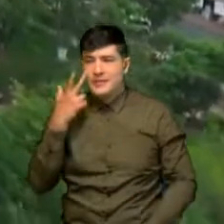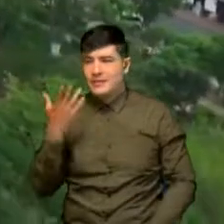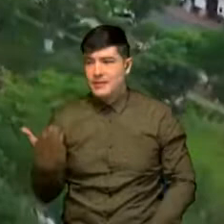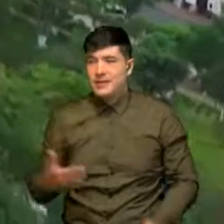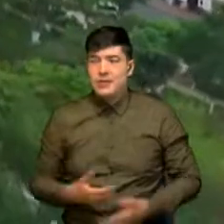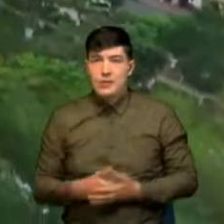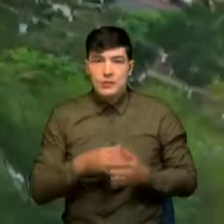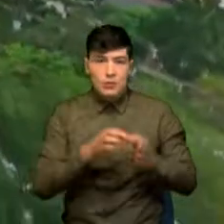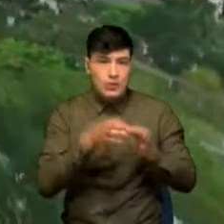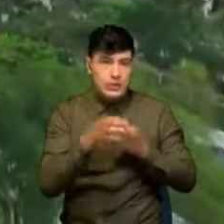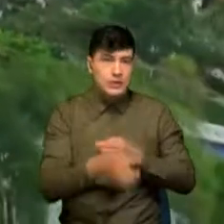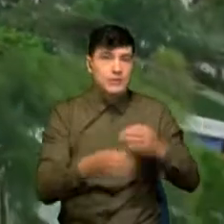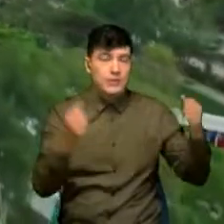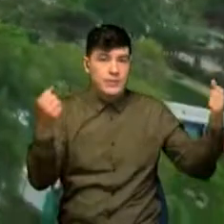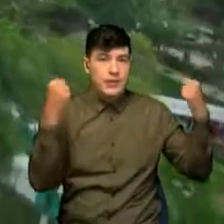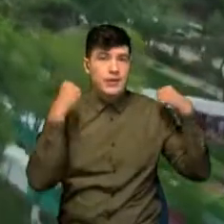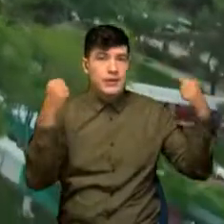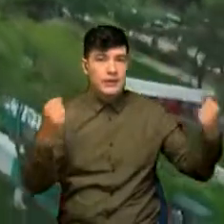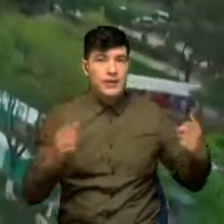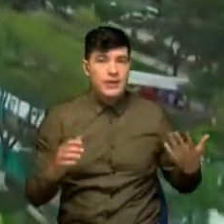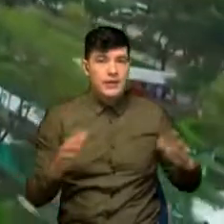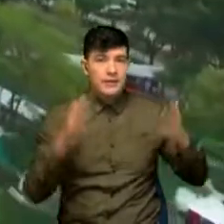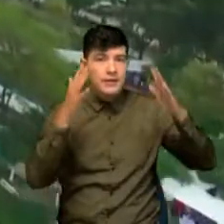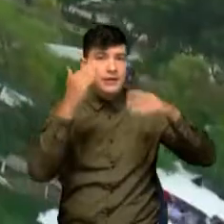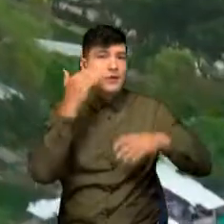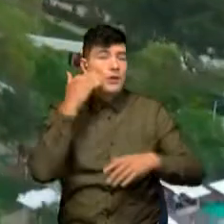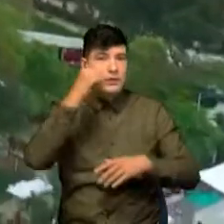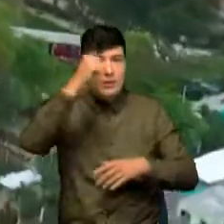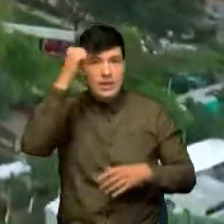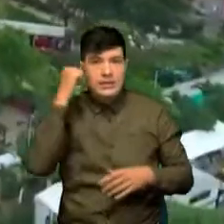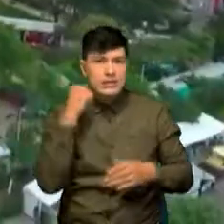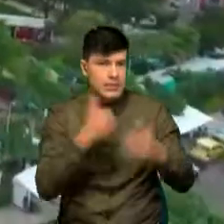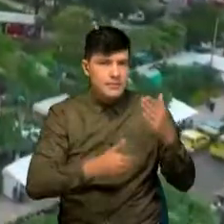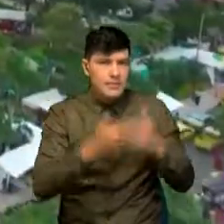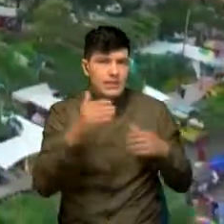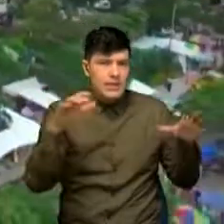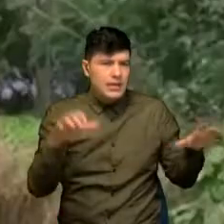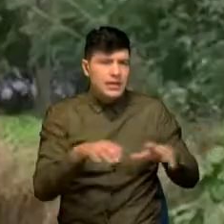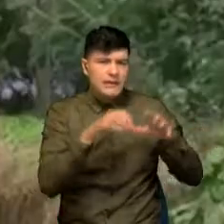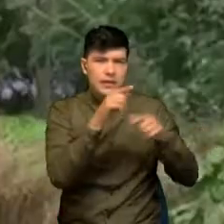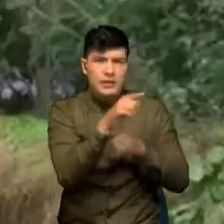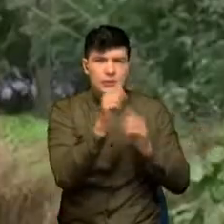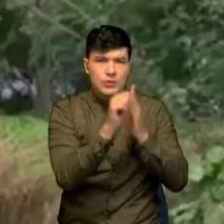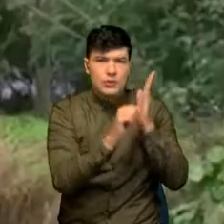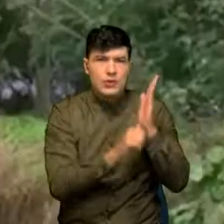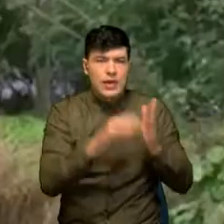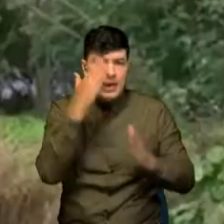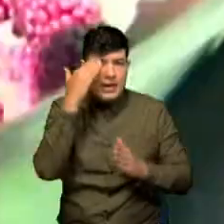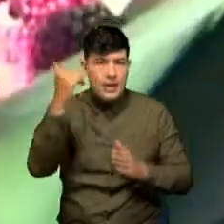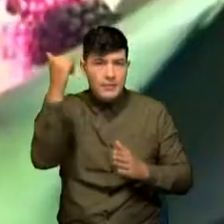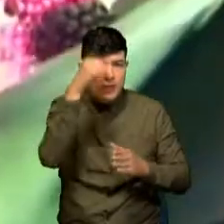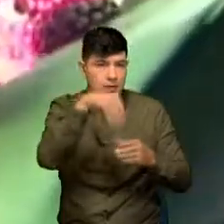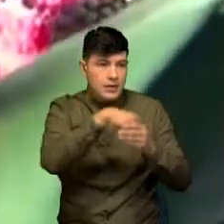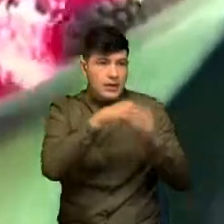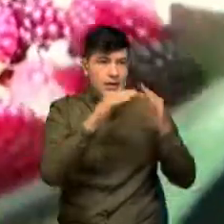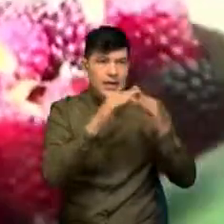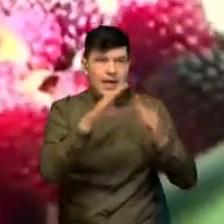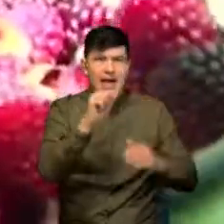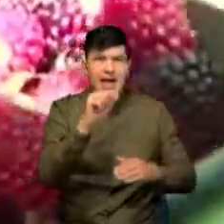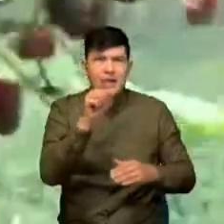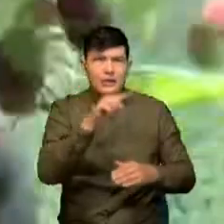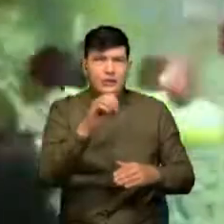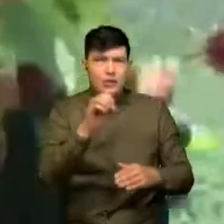Piedecuesta está de fiesta y es que desde ayer se abrió la gama de actividades con la programación académica desde la casona El